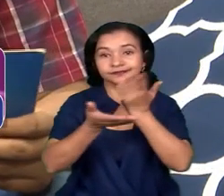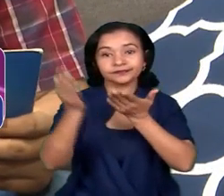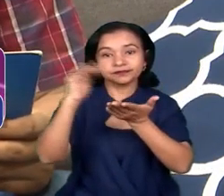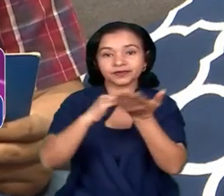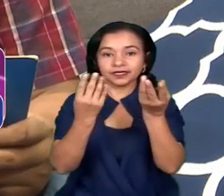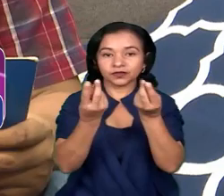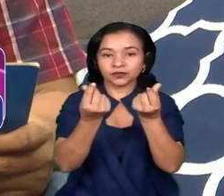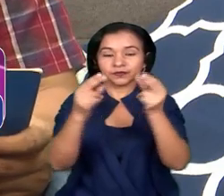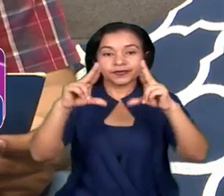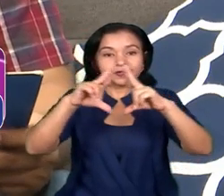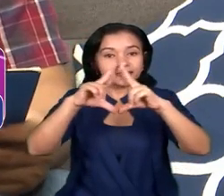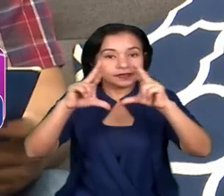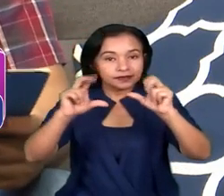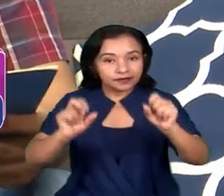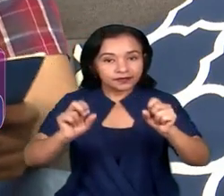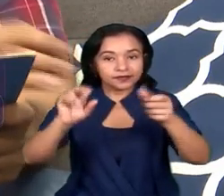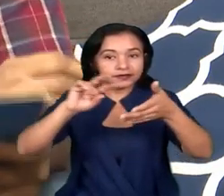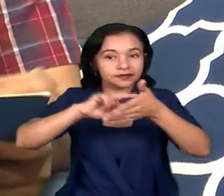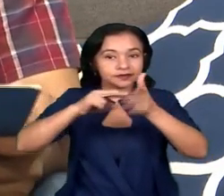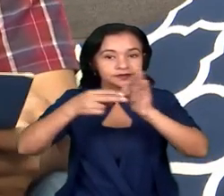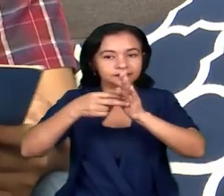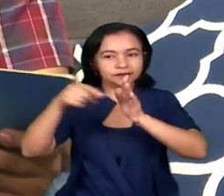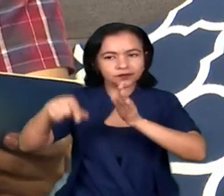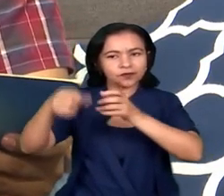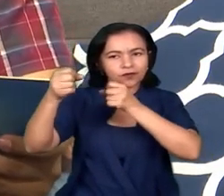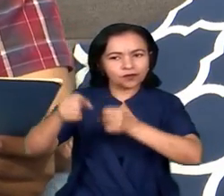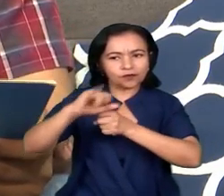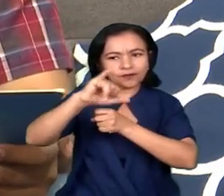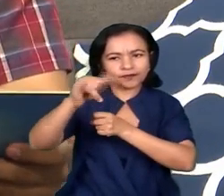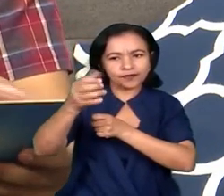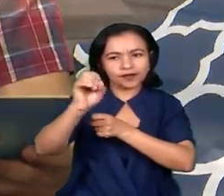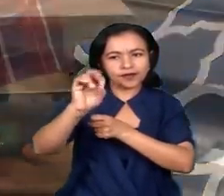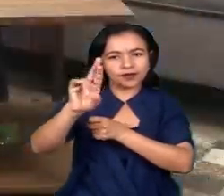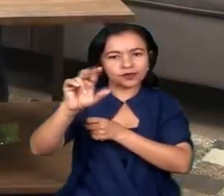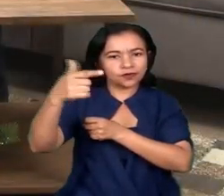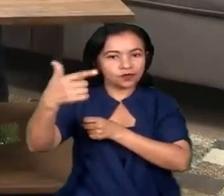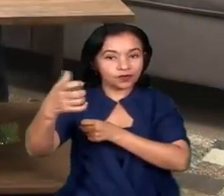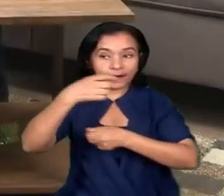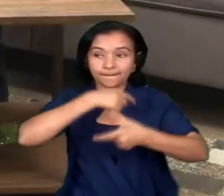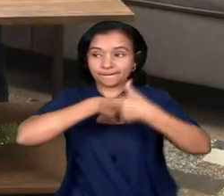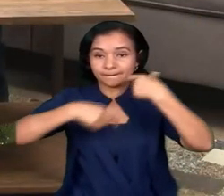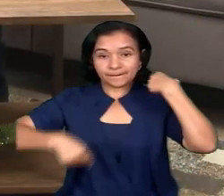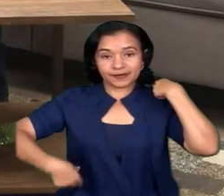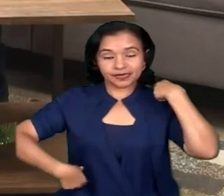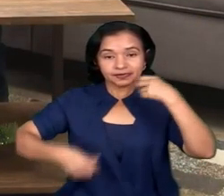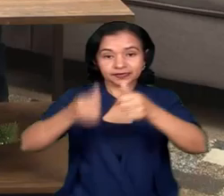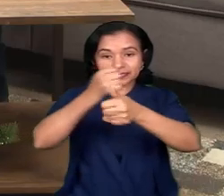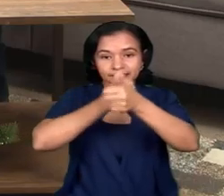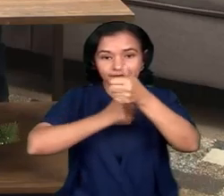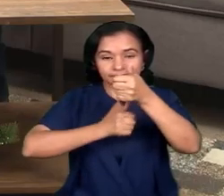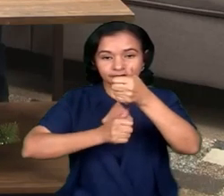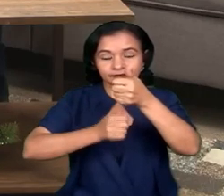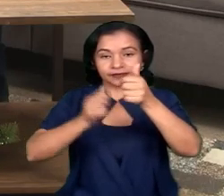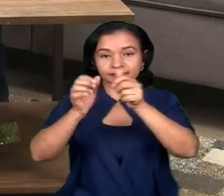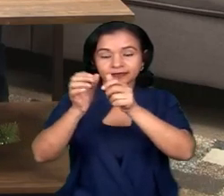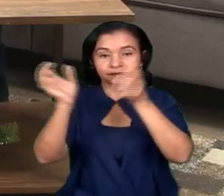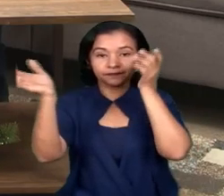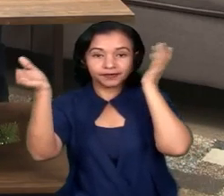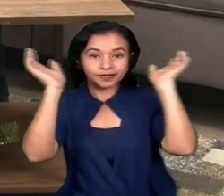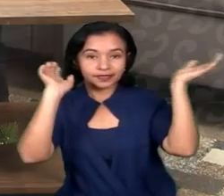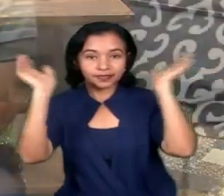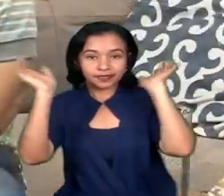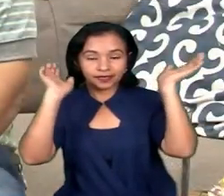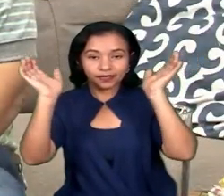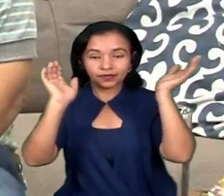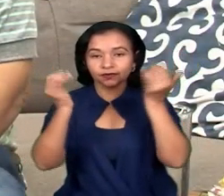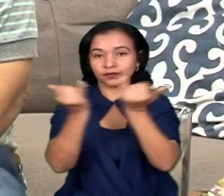economía nicaragüense. En ese sentido nos acompaña el señor Jorge González, quien es presidente de la Asociación de Comerciantes de Mercado de Nicaragua.